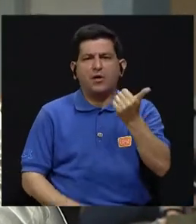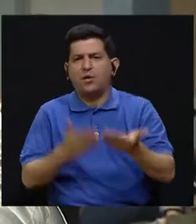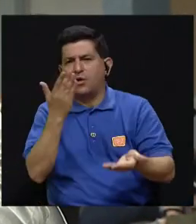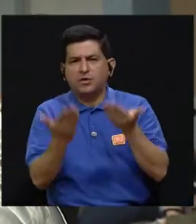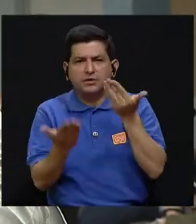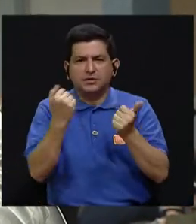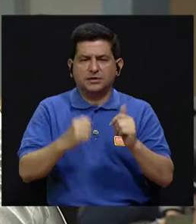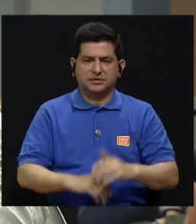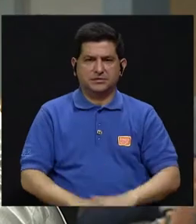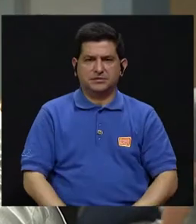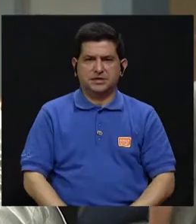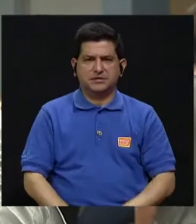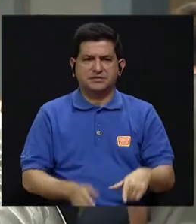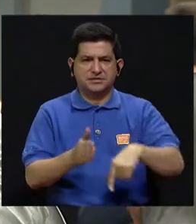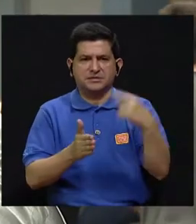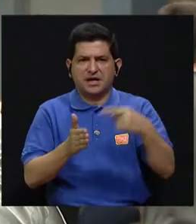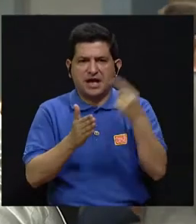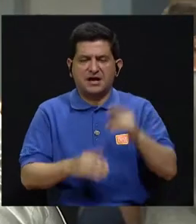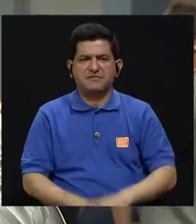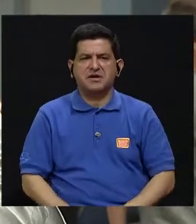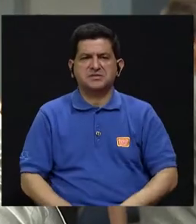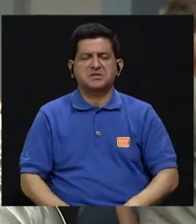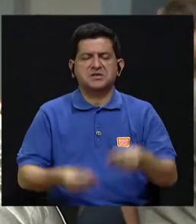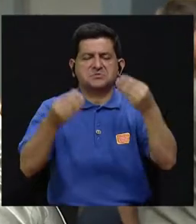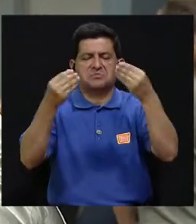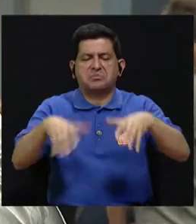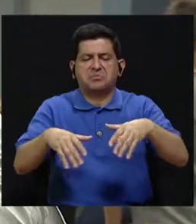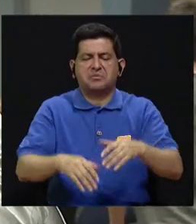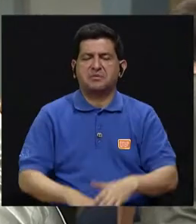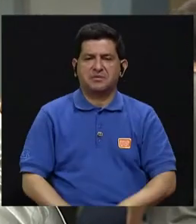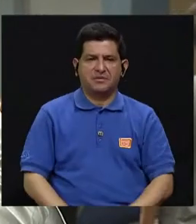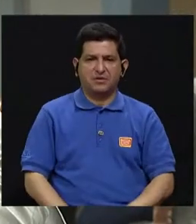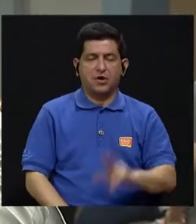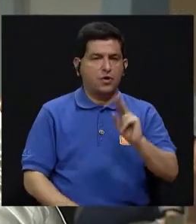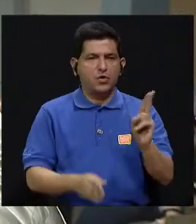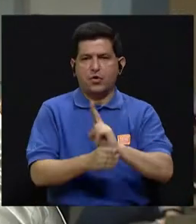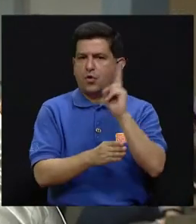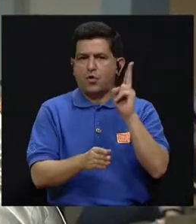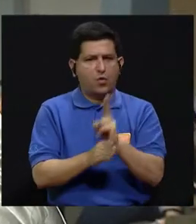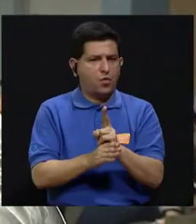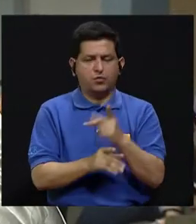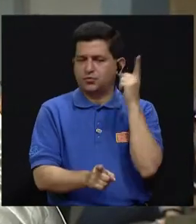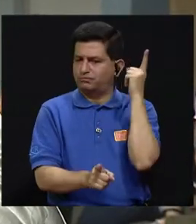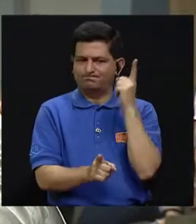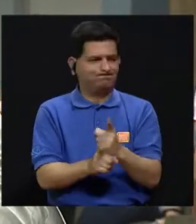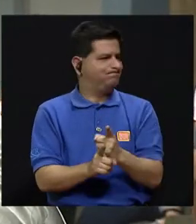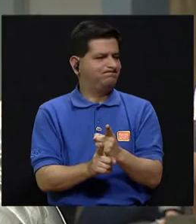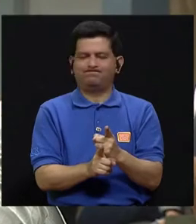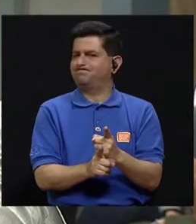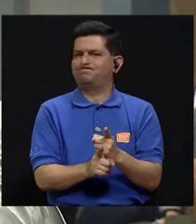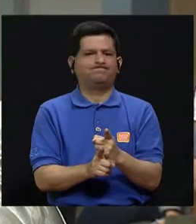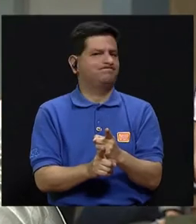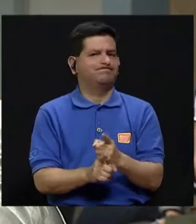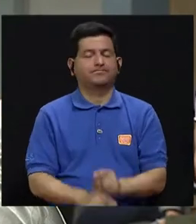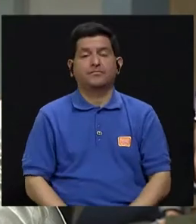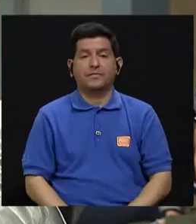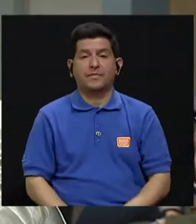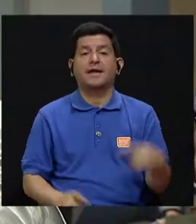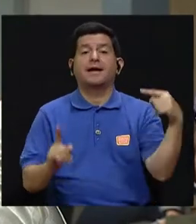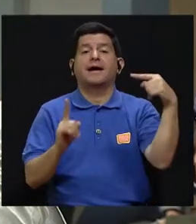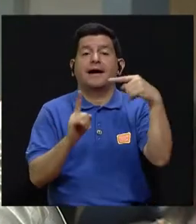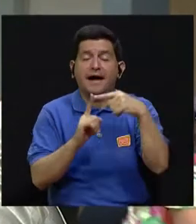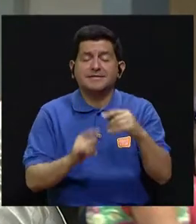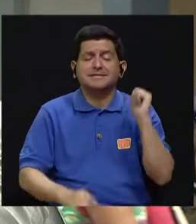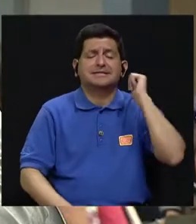forma, pues muchas veces la desperdiciamos, no hacemos el uso más adecuado posible e